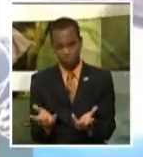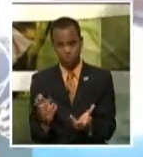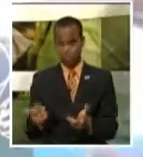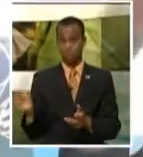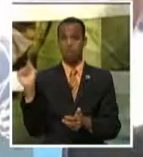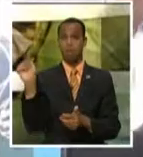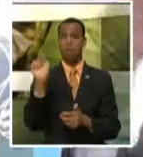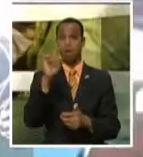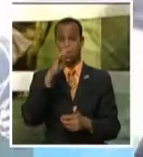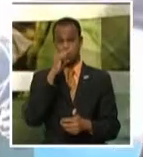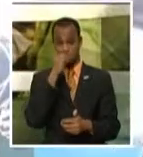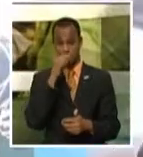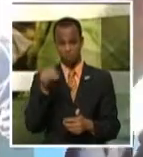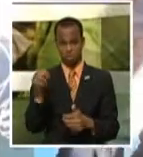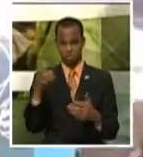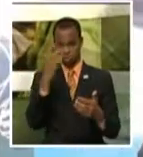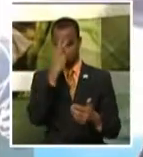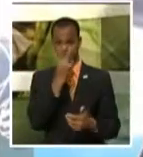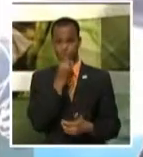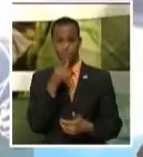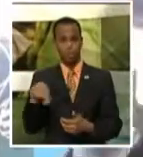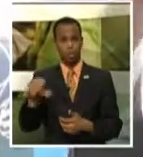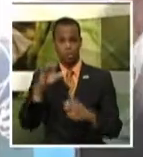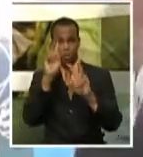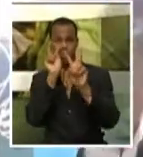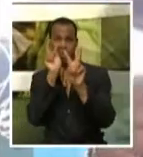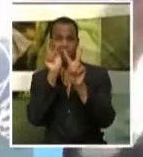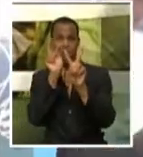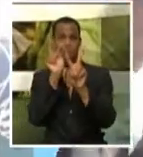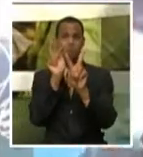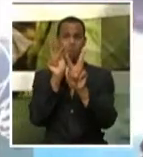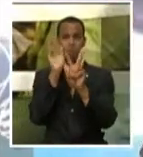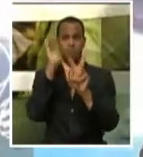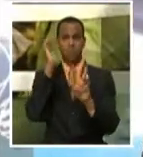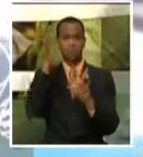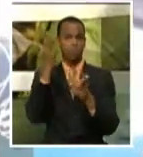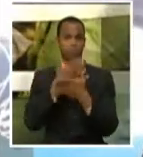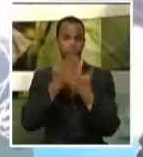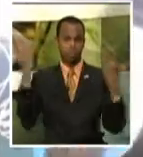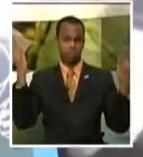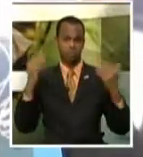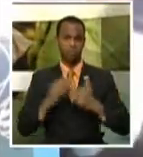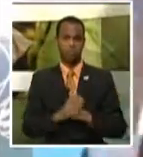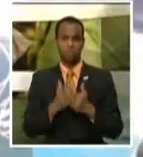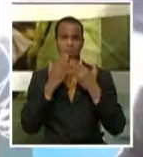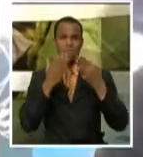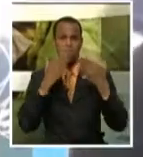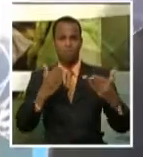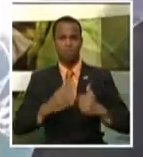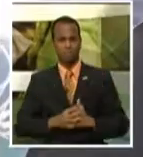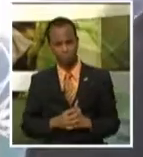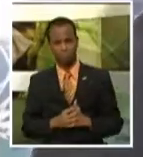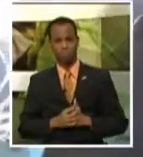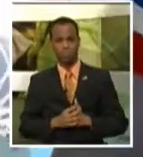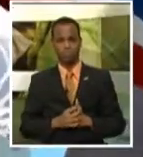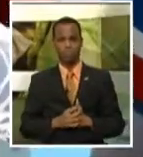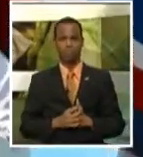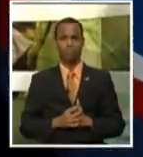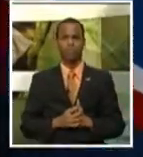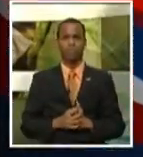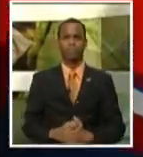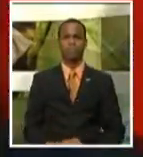Dominicana que no tenga futuro para formarse y poder ser un ente productivo en el futuro. Muchas gracias.